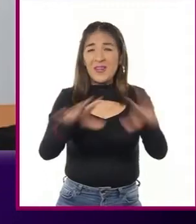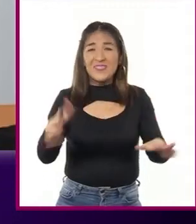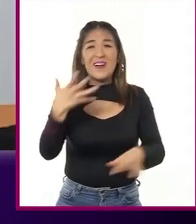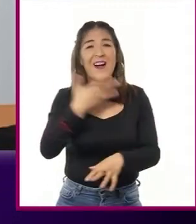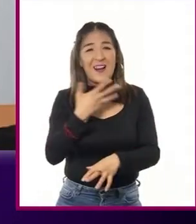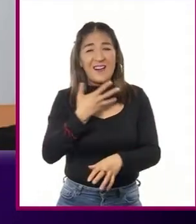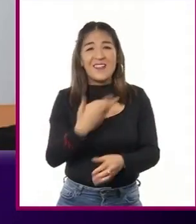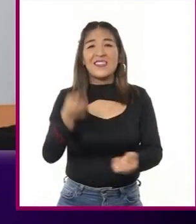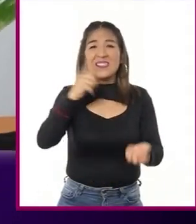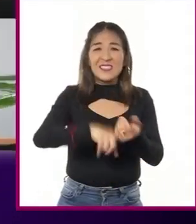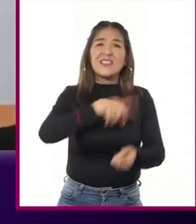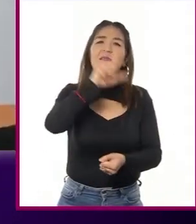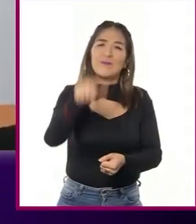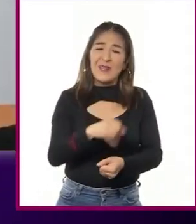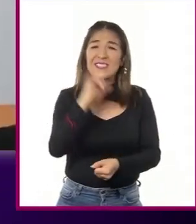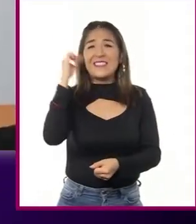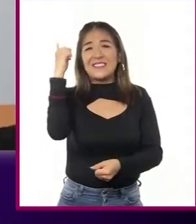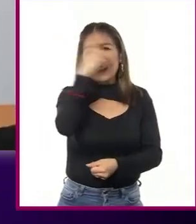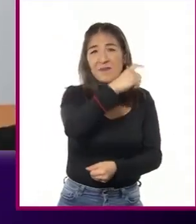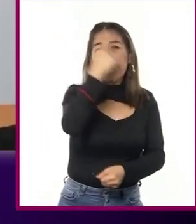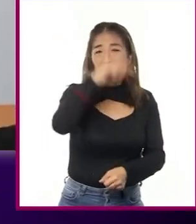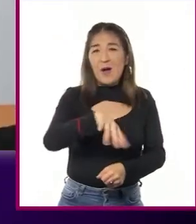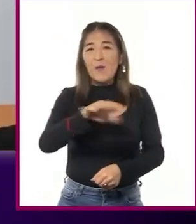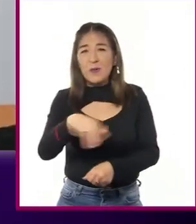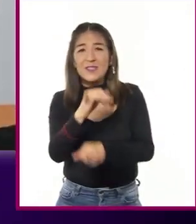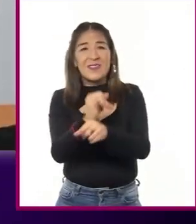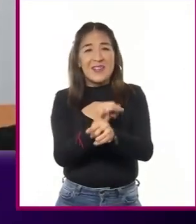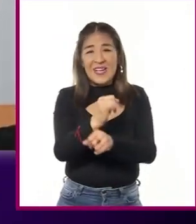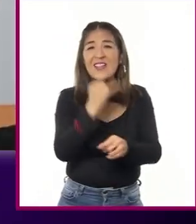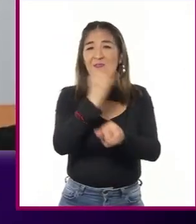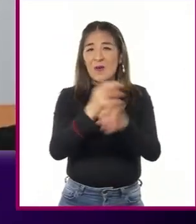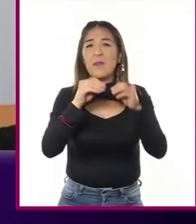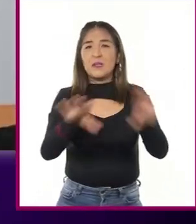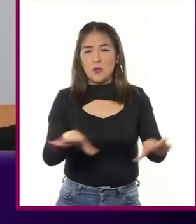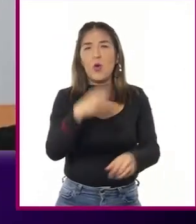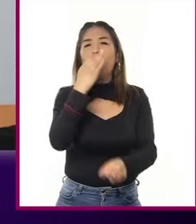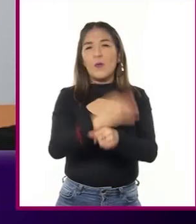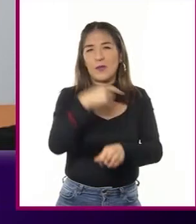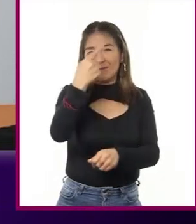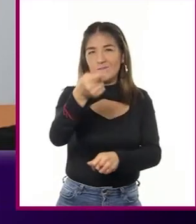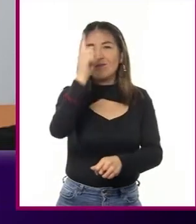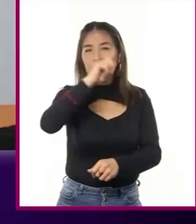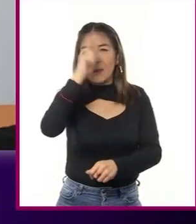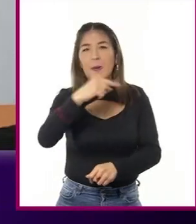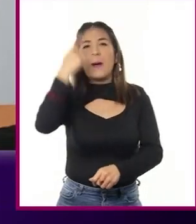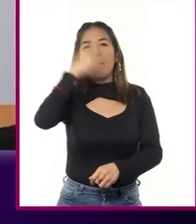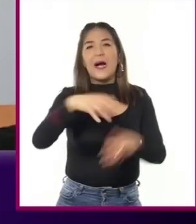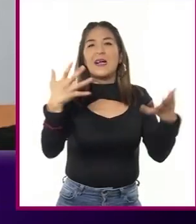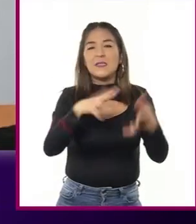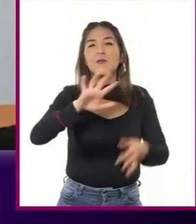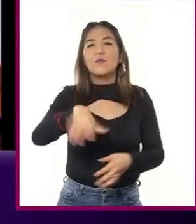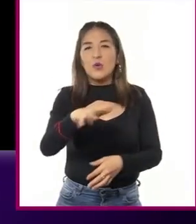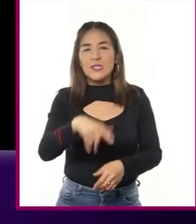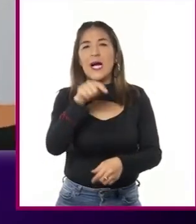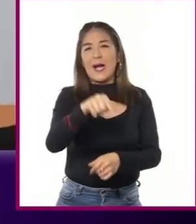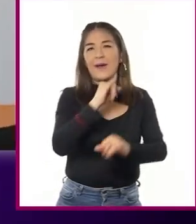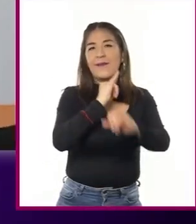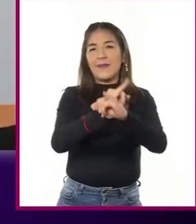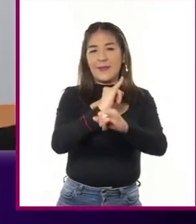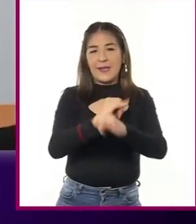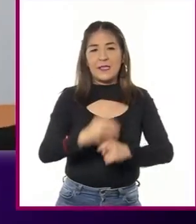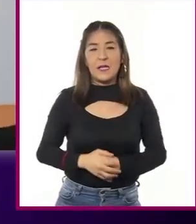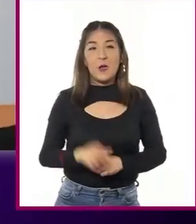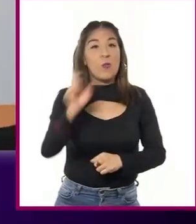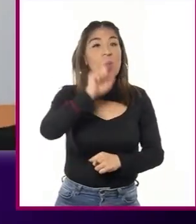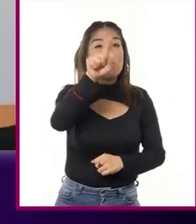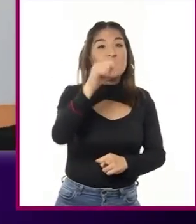un poco complicada la búsqueda? En esta ocasión, revisaremos algunas recomendaciones para realizar búsquedas en internet. Cuando